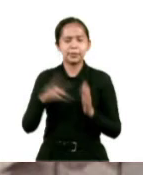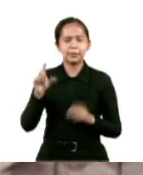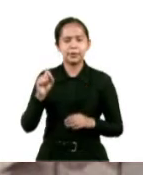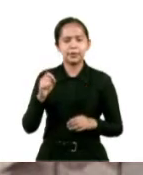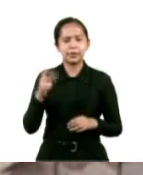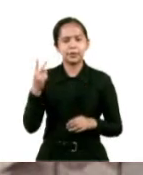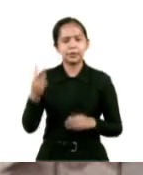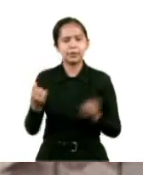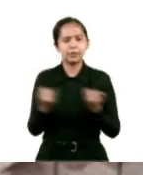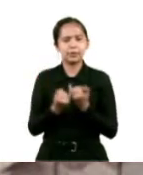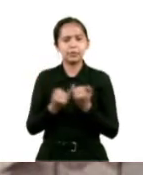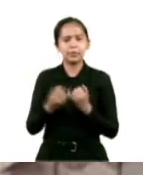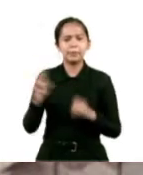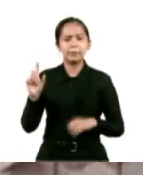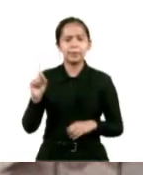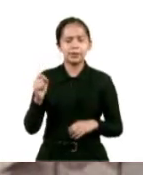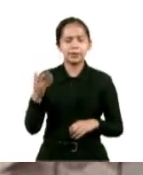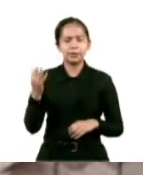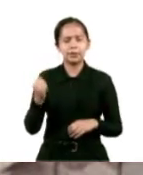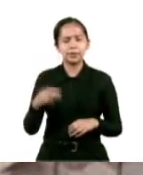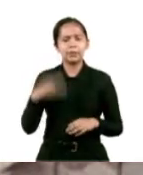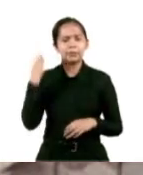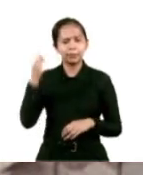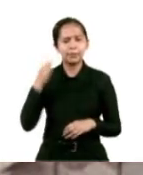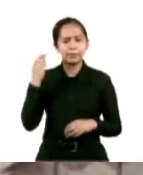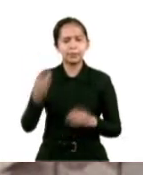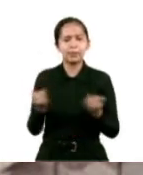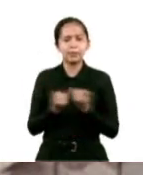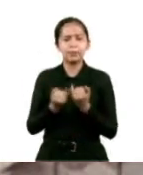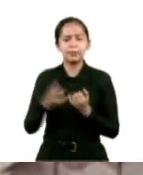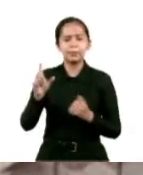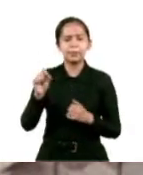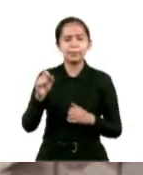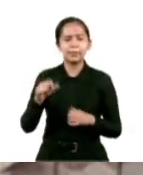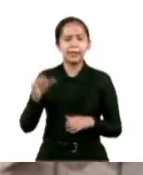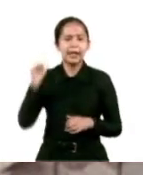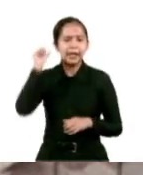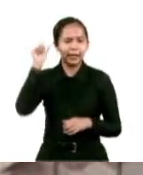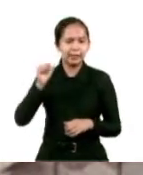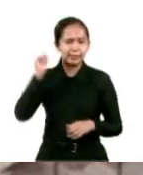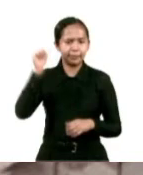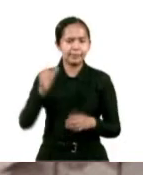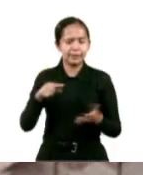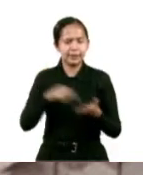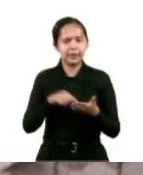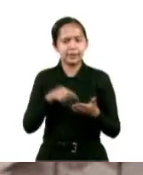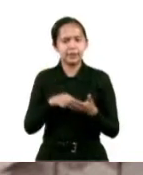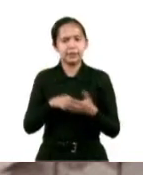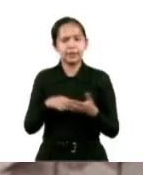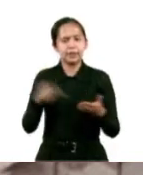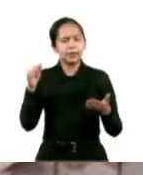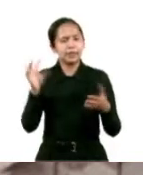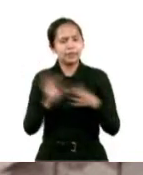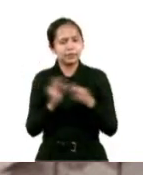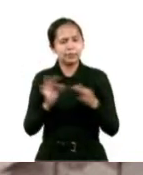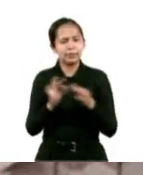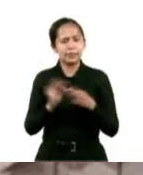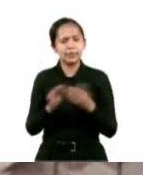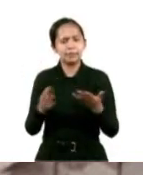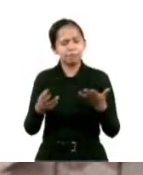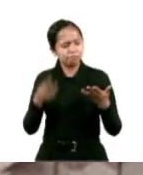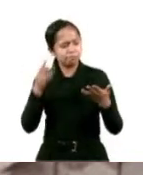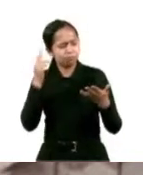20 de abril del 2022, se señalan las deficiencias encontradas en el reporte único de resultados